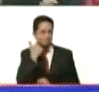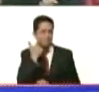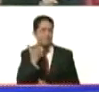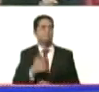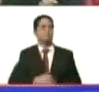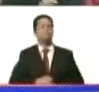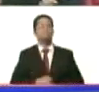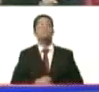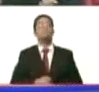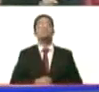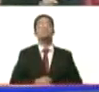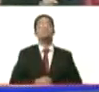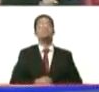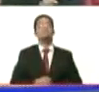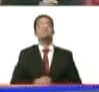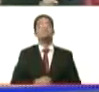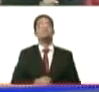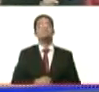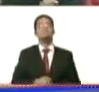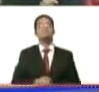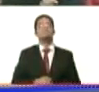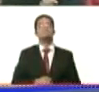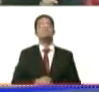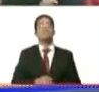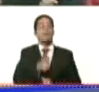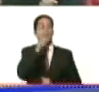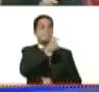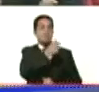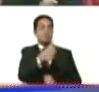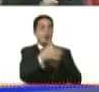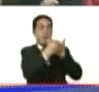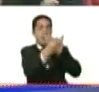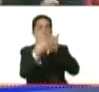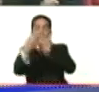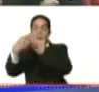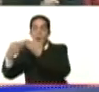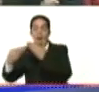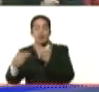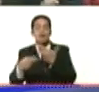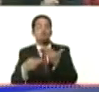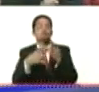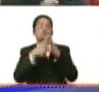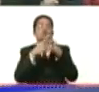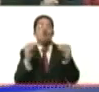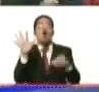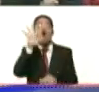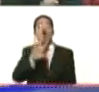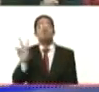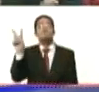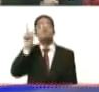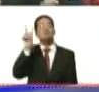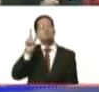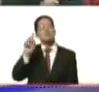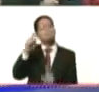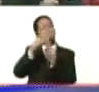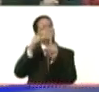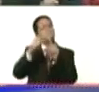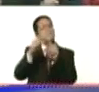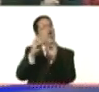sido. Se hizo viral en los muros, en las calles, aquel pensamiento de